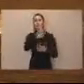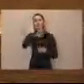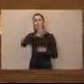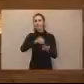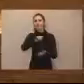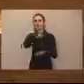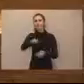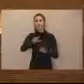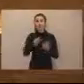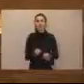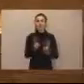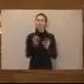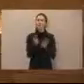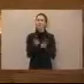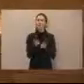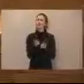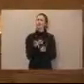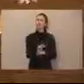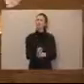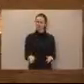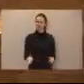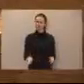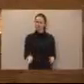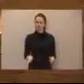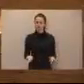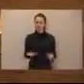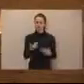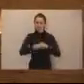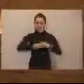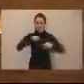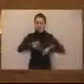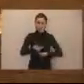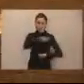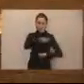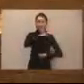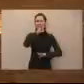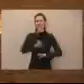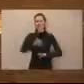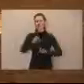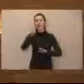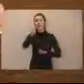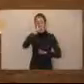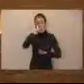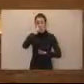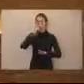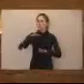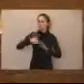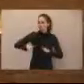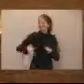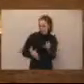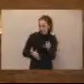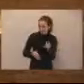hay disposición presupuestaria todavía, con los datos de ejecución que tenemos, que son los de 30 de junio, hay